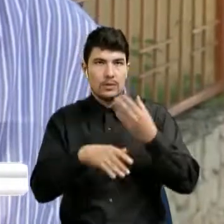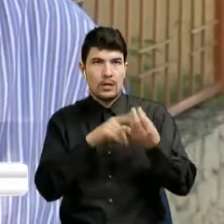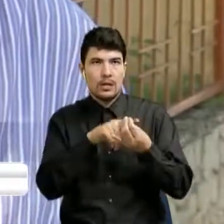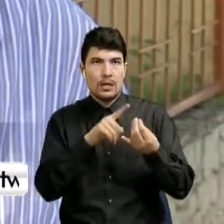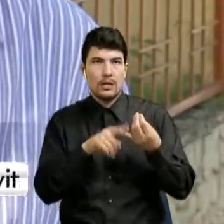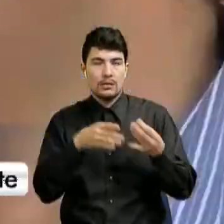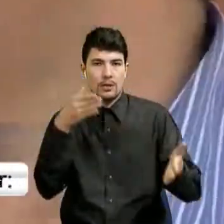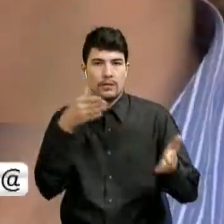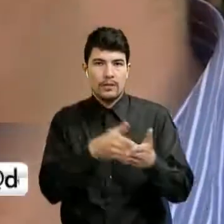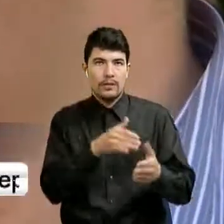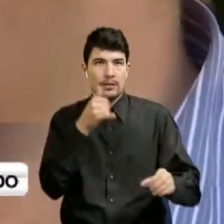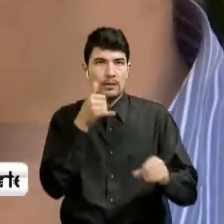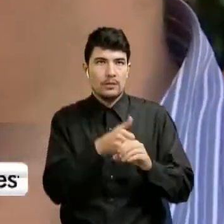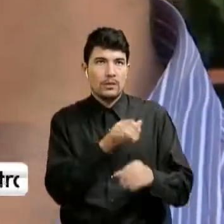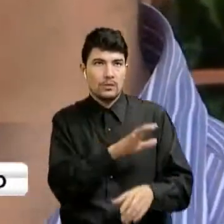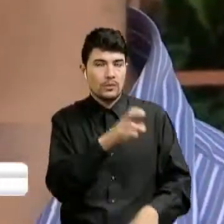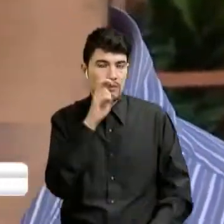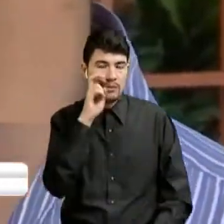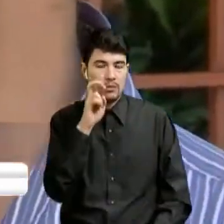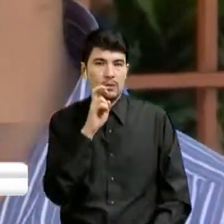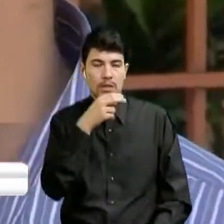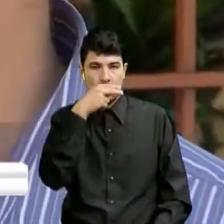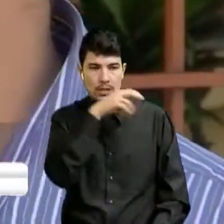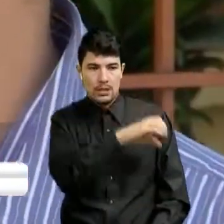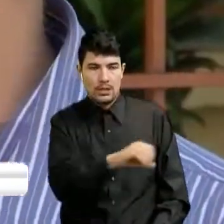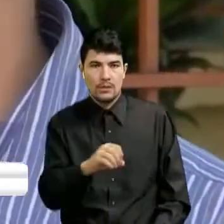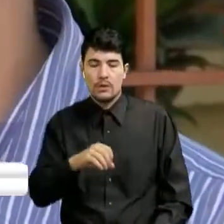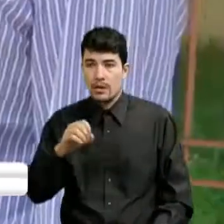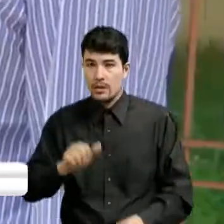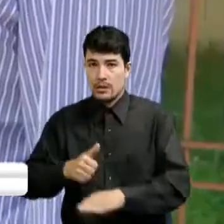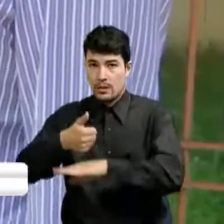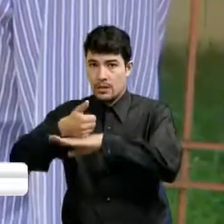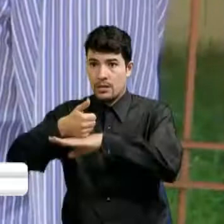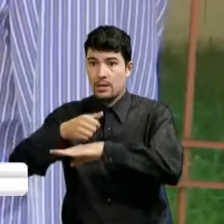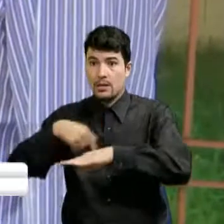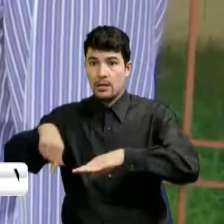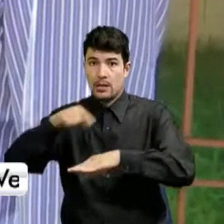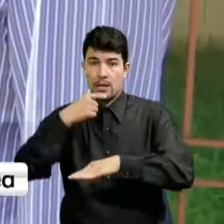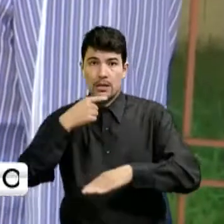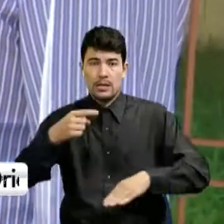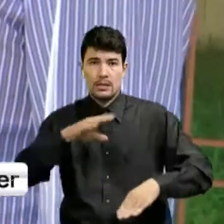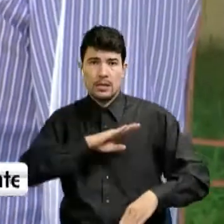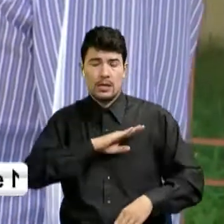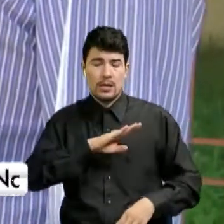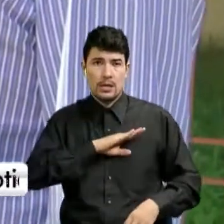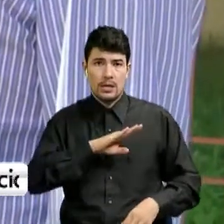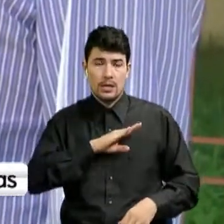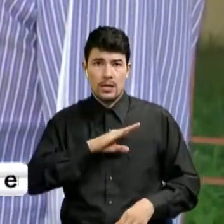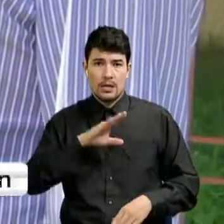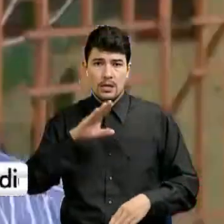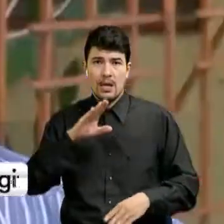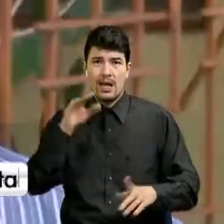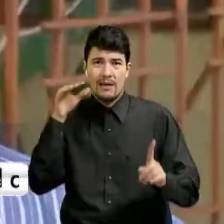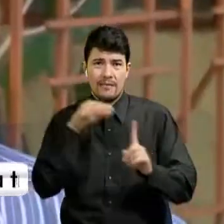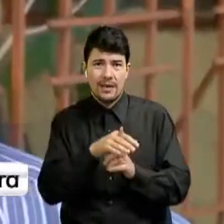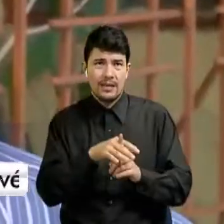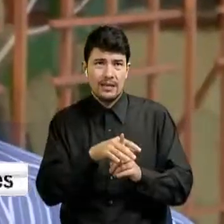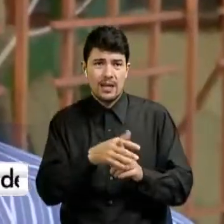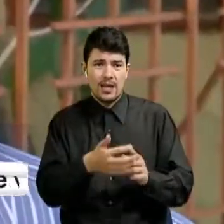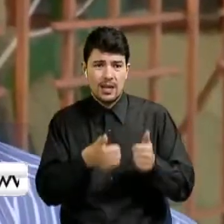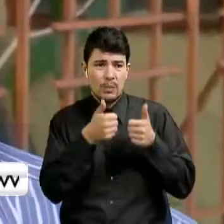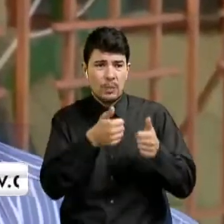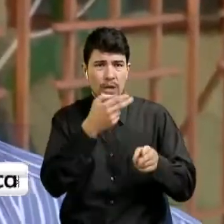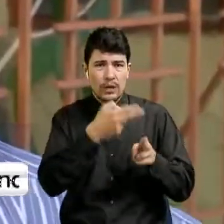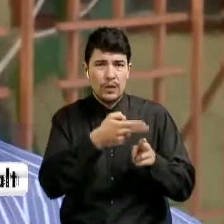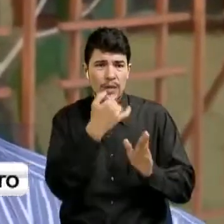delitos sexuales en menores los directivos docentes aseguran que el alcalde rodolfo hernández afecta el buen nombre de